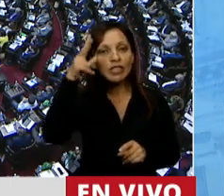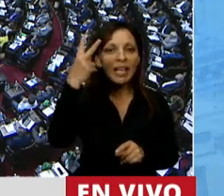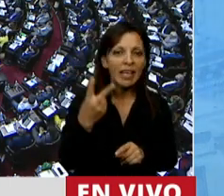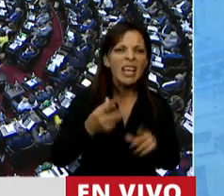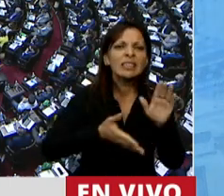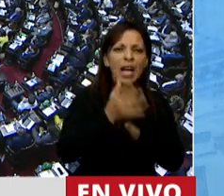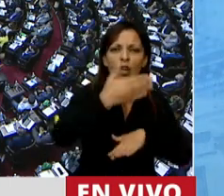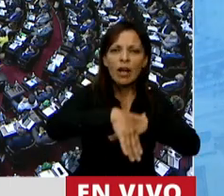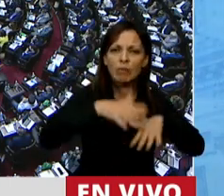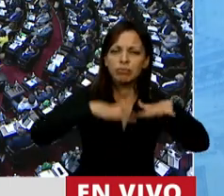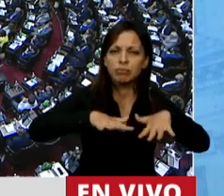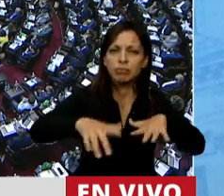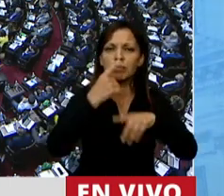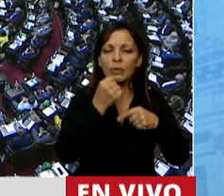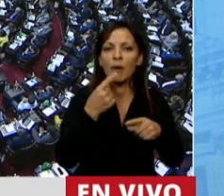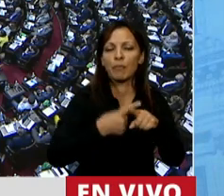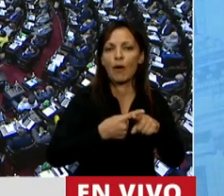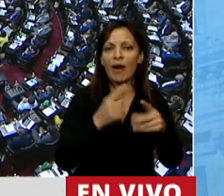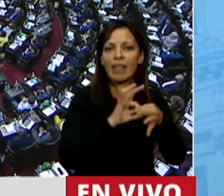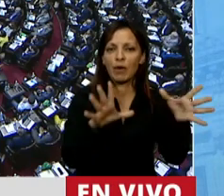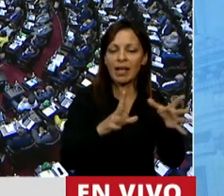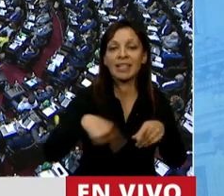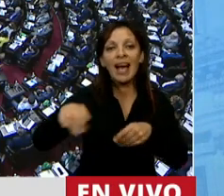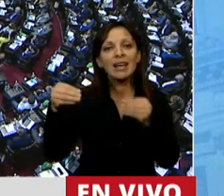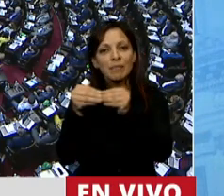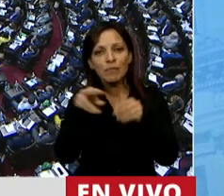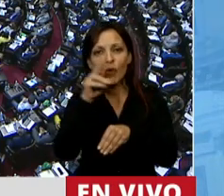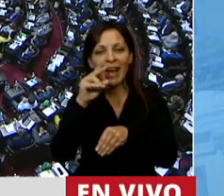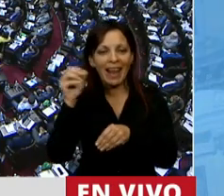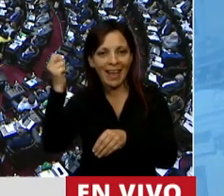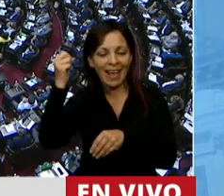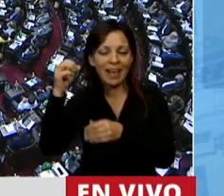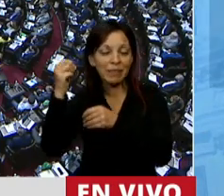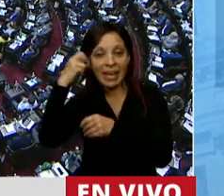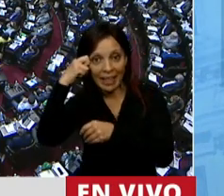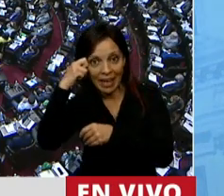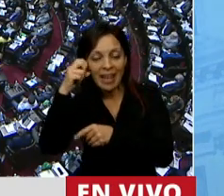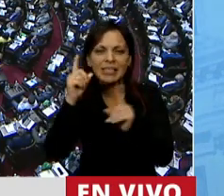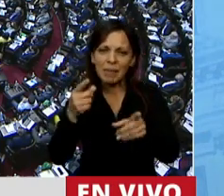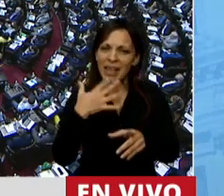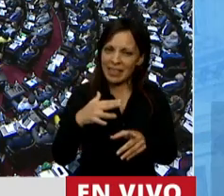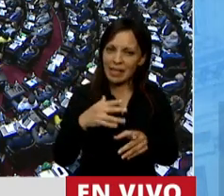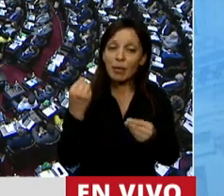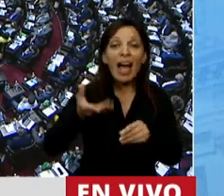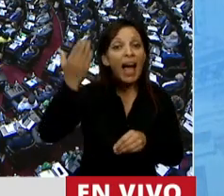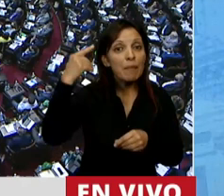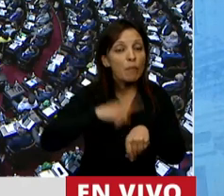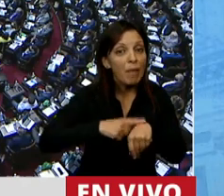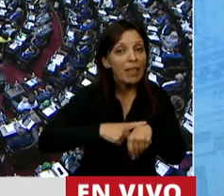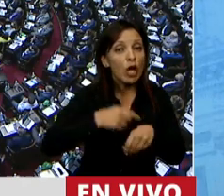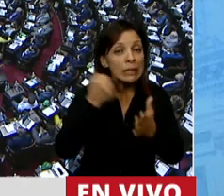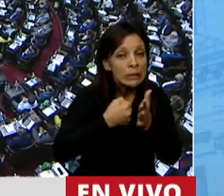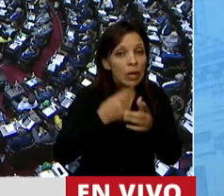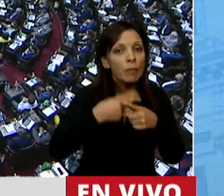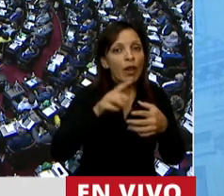calle a pelear por la democracia, y las compañeras radicales van a entender bien lo que digo, porque en aquel momento pelear por la democracia y por el